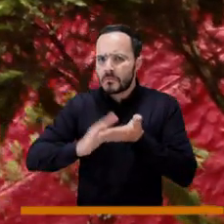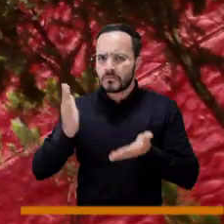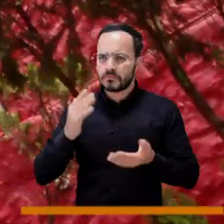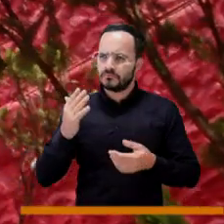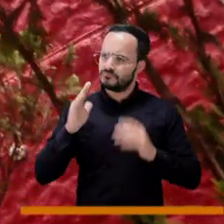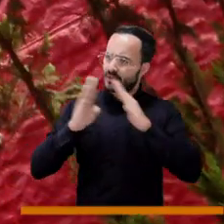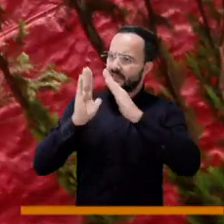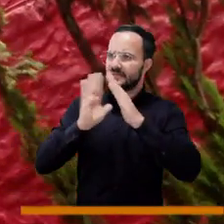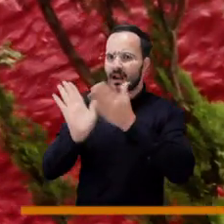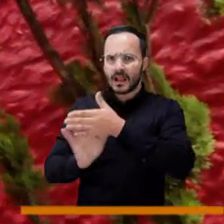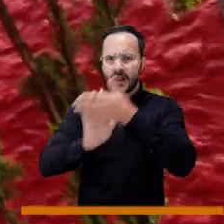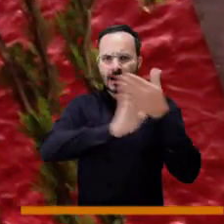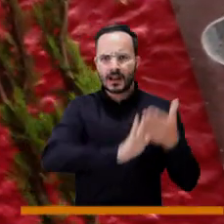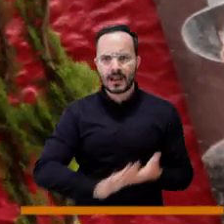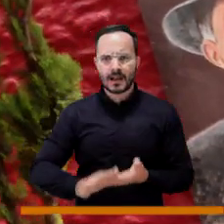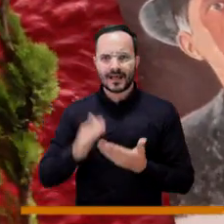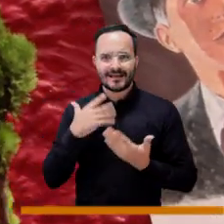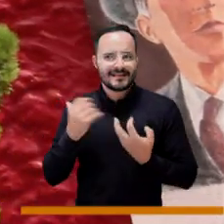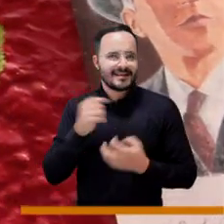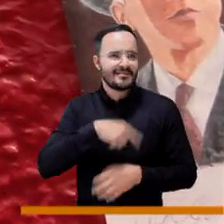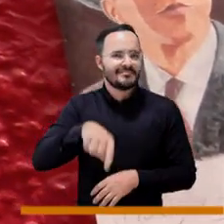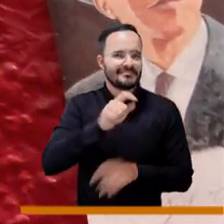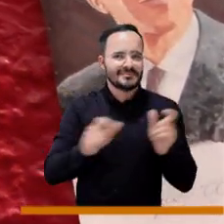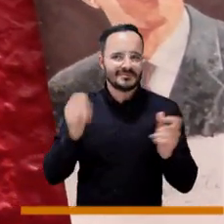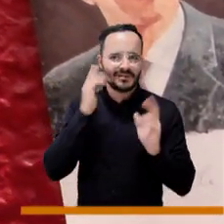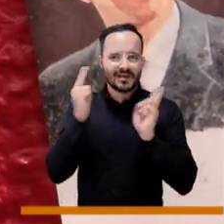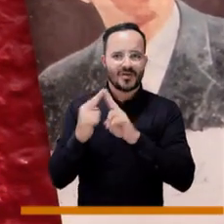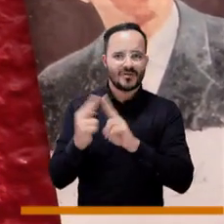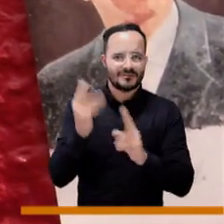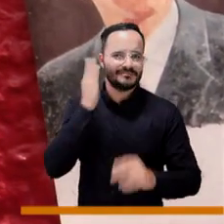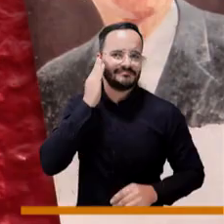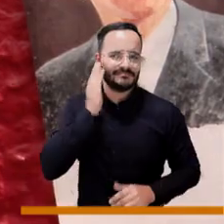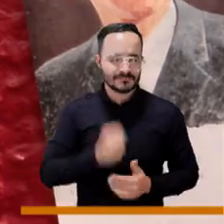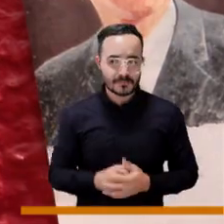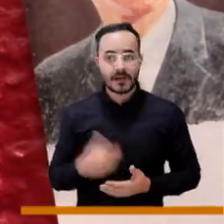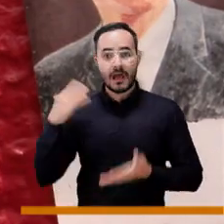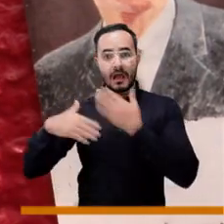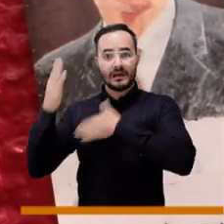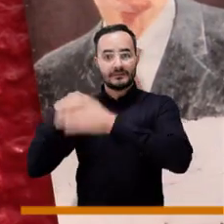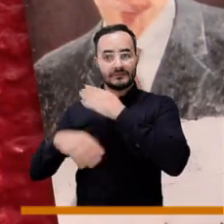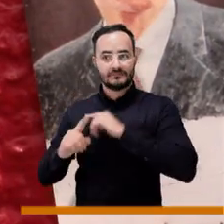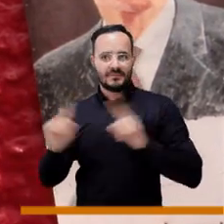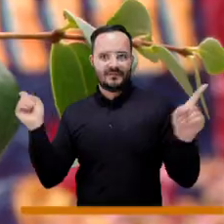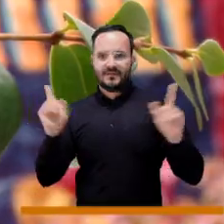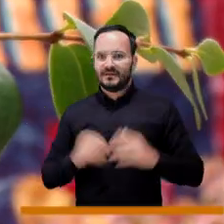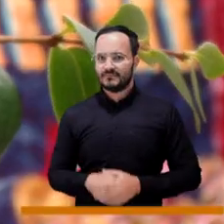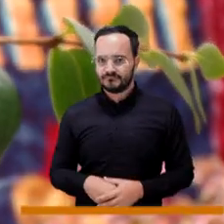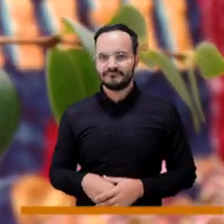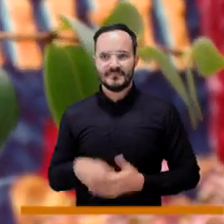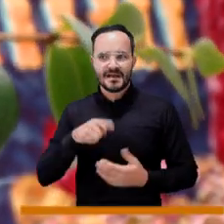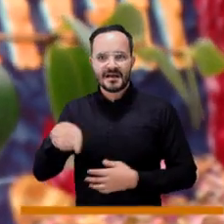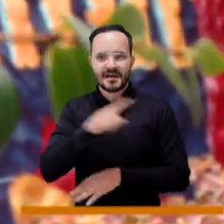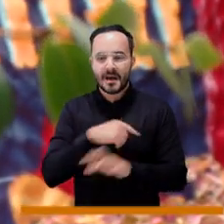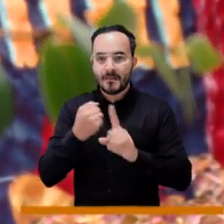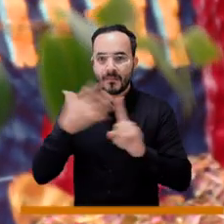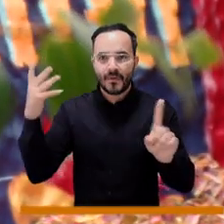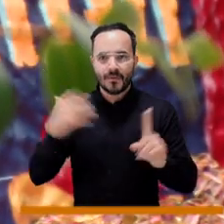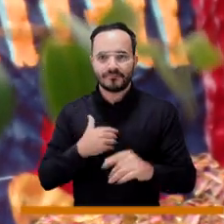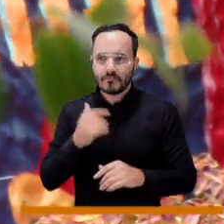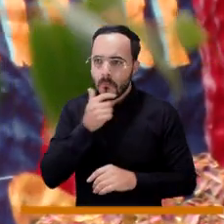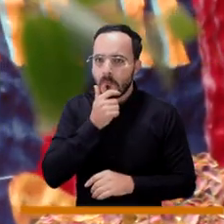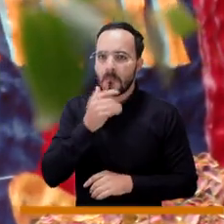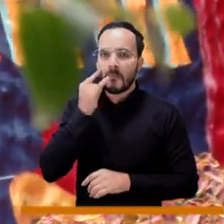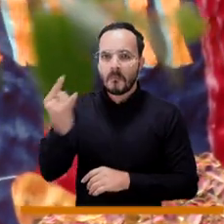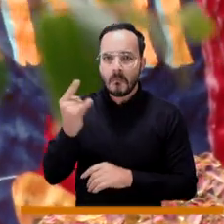la fachada de la Casa Gardeliana, ¿cierto? Algo muy diferente a lo que teníamos y que va a recibir pues